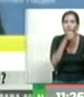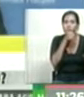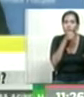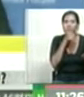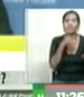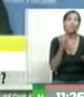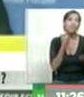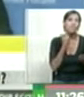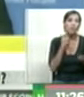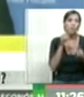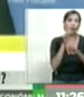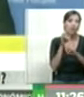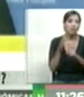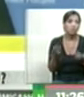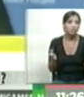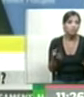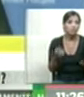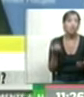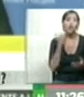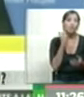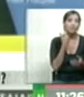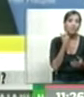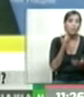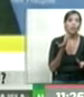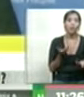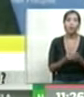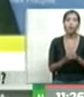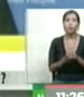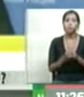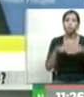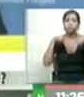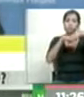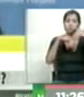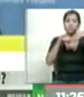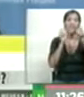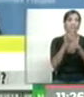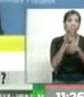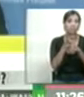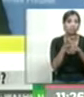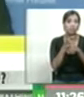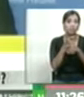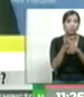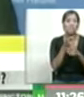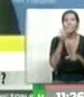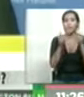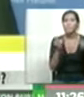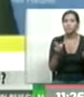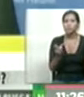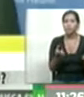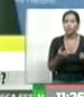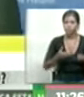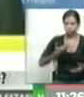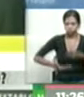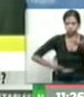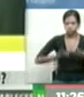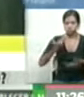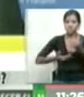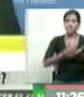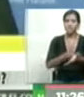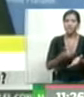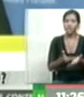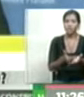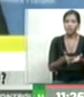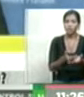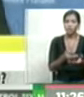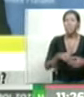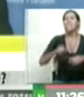con VIH, y los pacientes con tratamiento de quimioterapia, y los pacientes con diálisis, y las operaciones quirúrgicas que